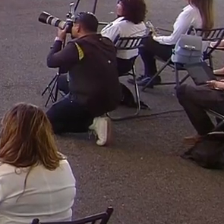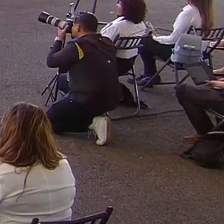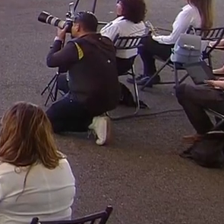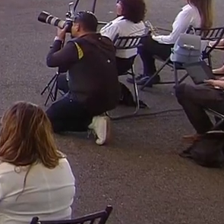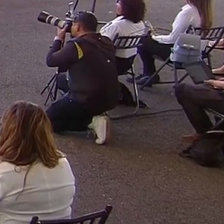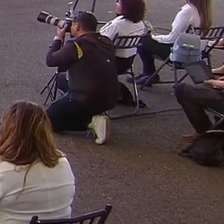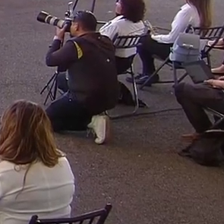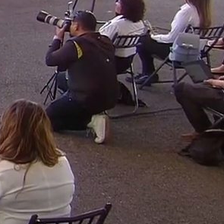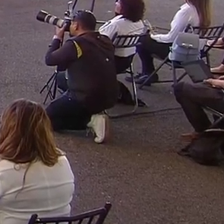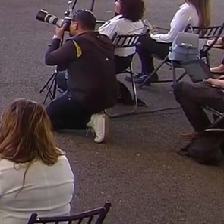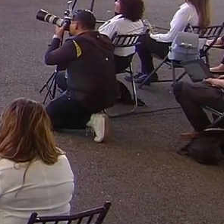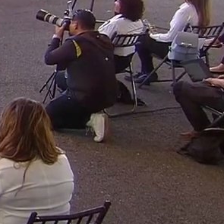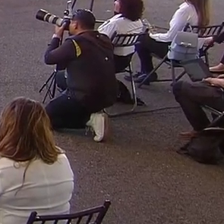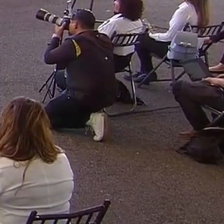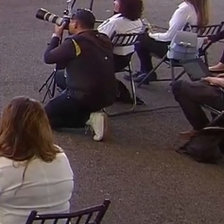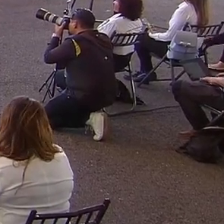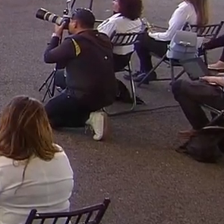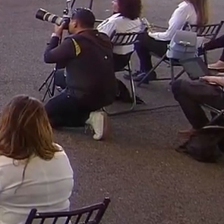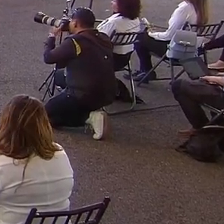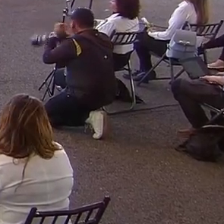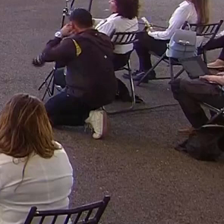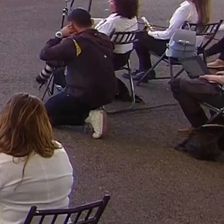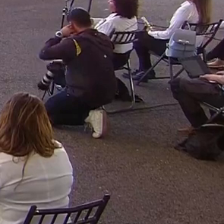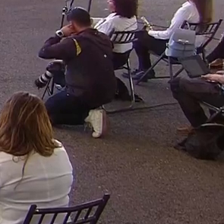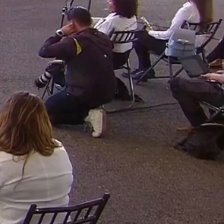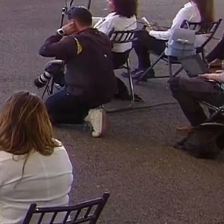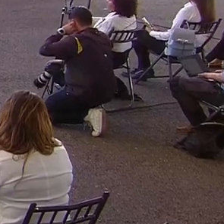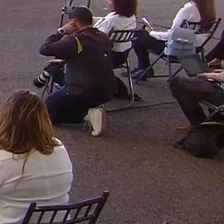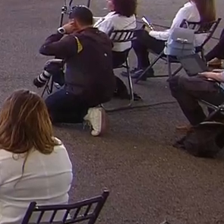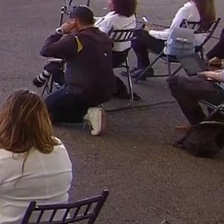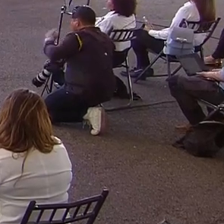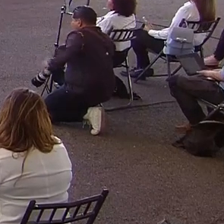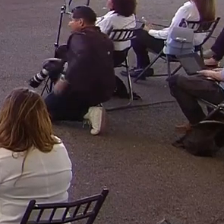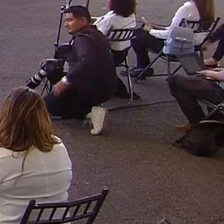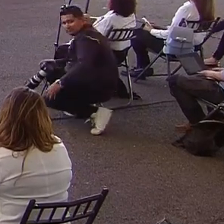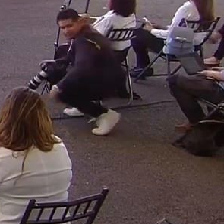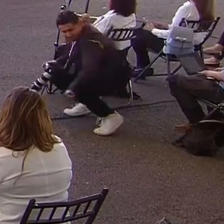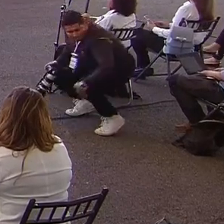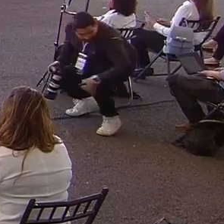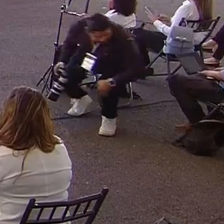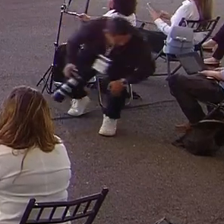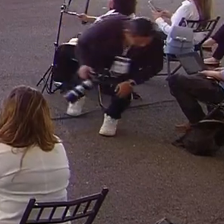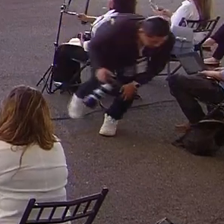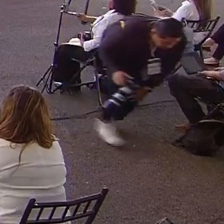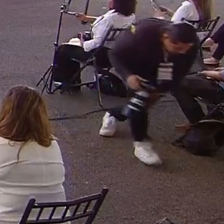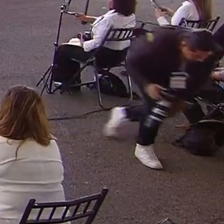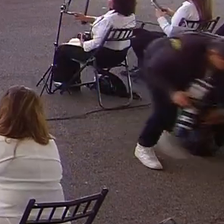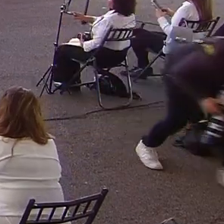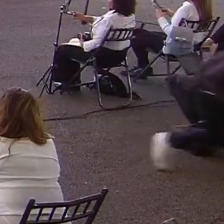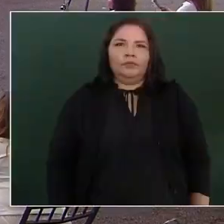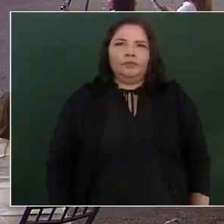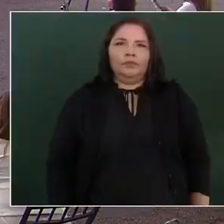muy lamentable de ayer, y queremos fijar nuestra postura.